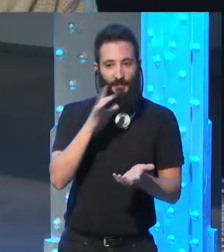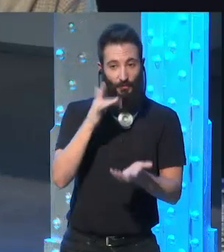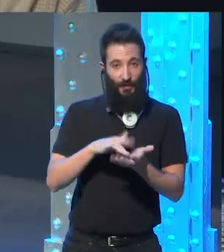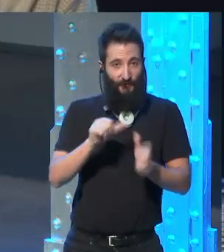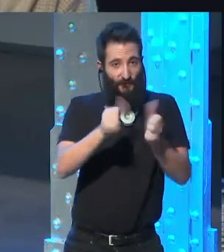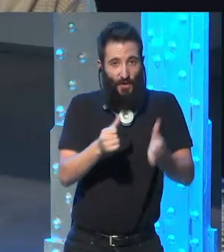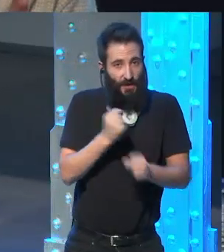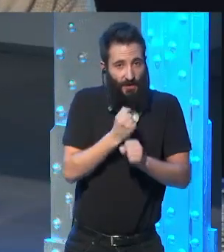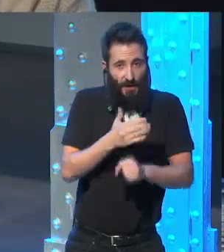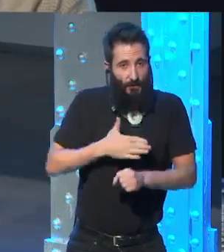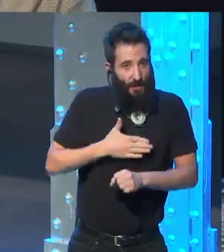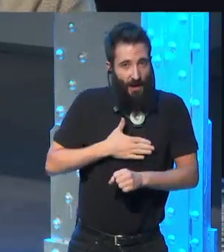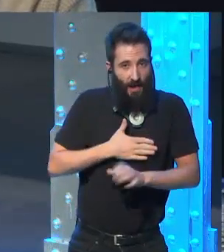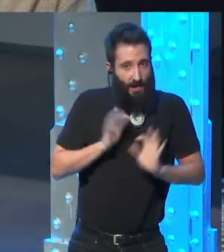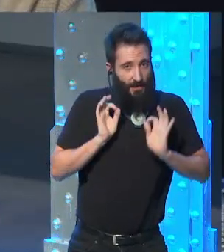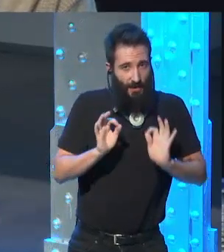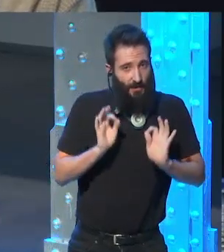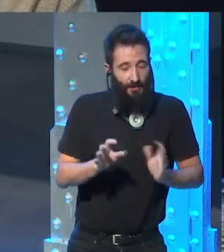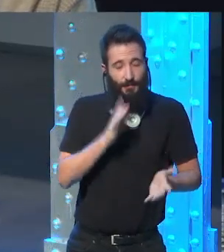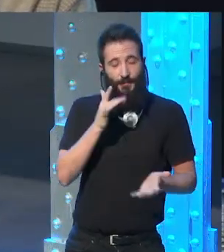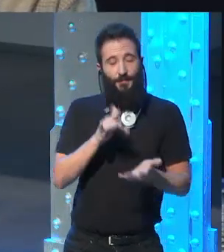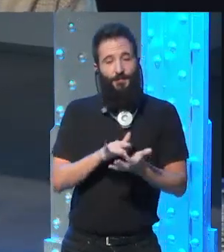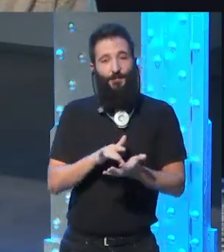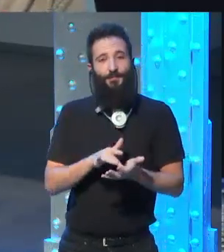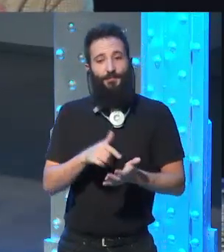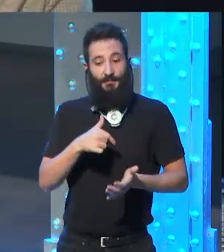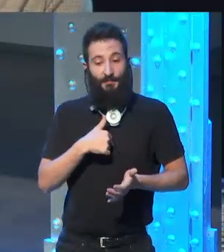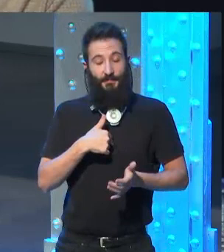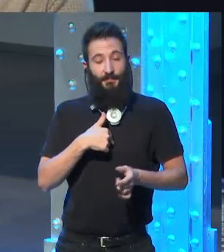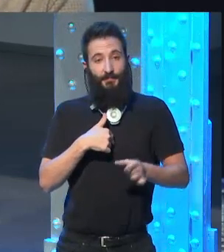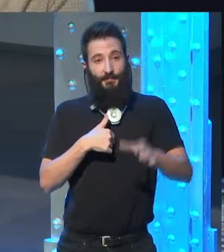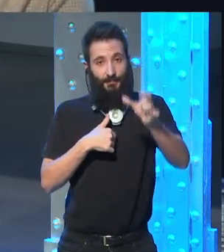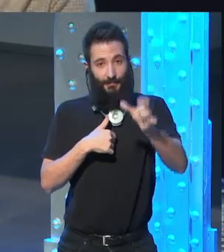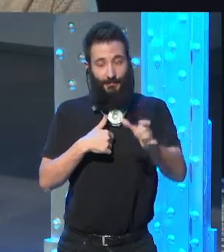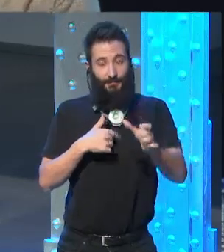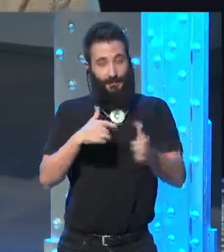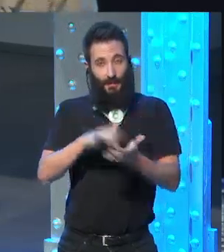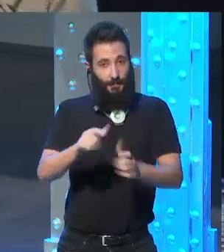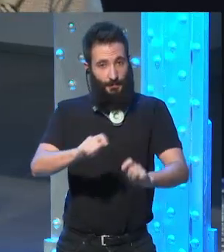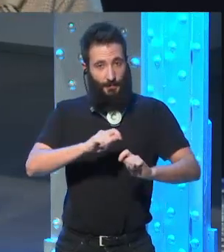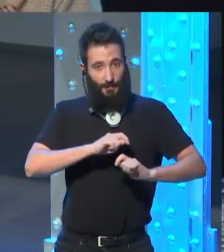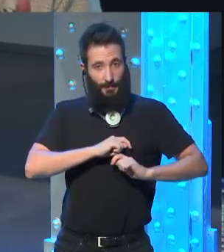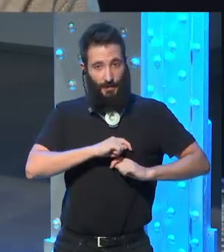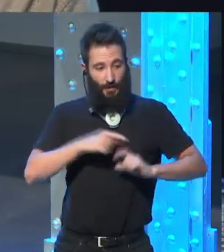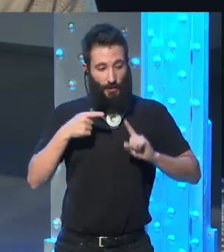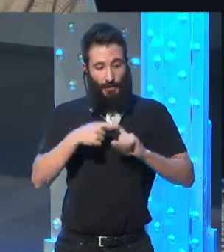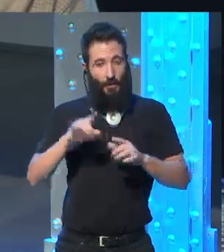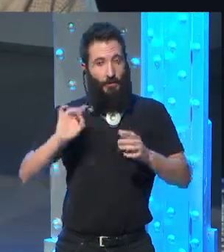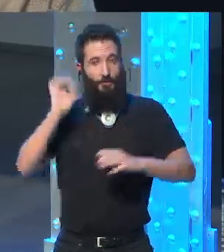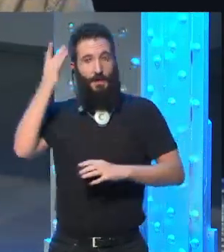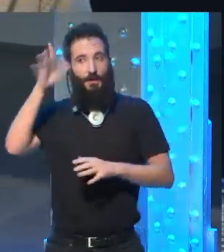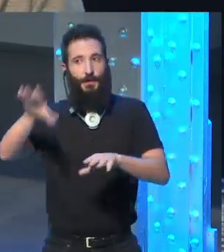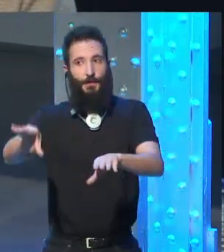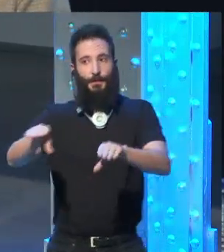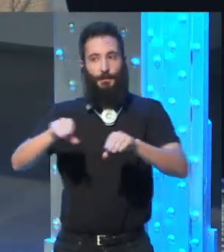Esa es mi forma de trabajar, pero esto me ha forzado a coger una idea